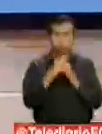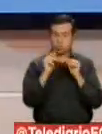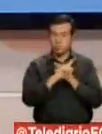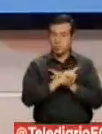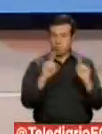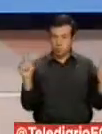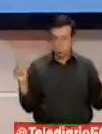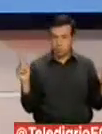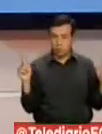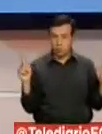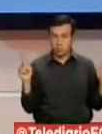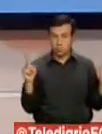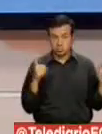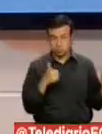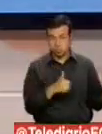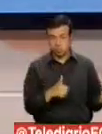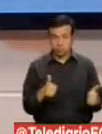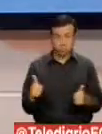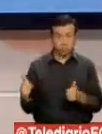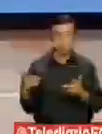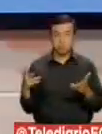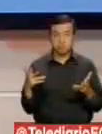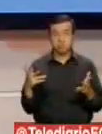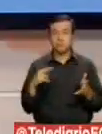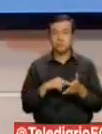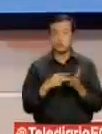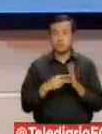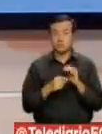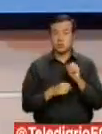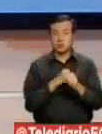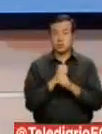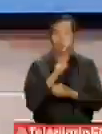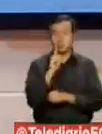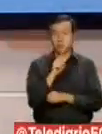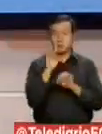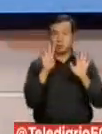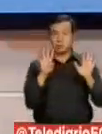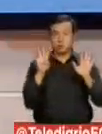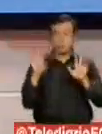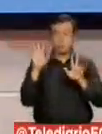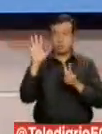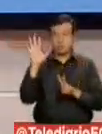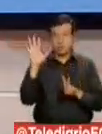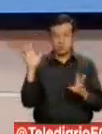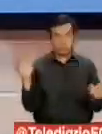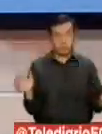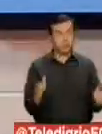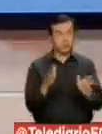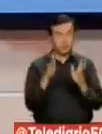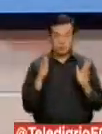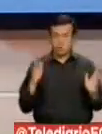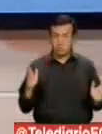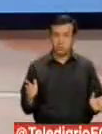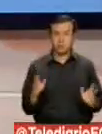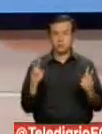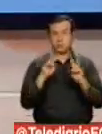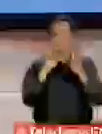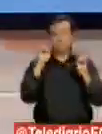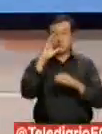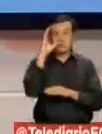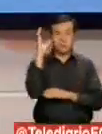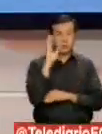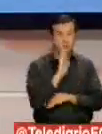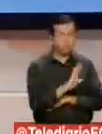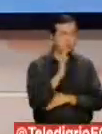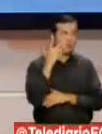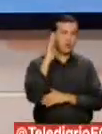Y eso no funcionó. ¿Qué funcionó? En el 97 se puso incentivos y claro, el tema colombiano, ellos